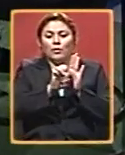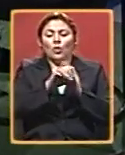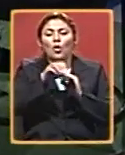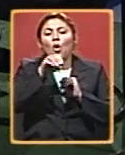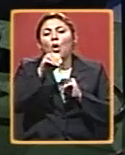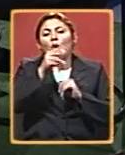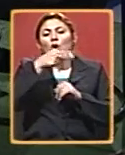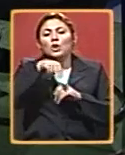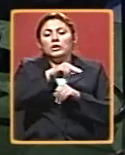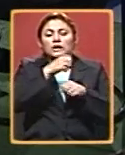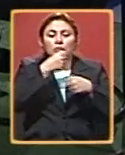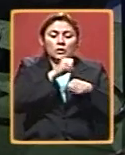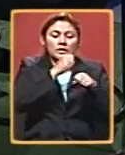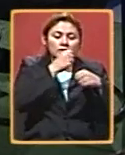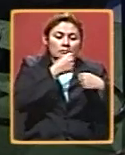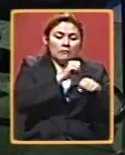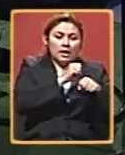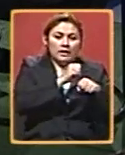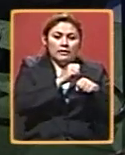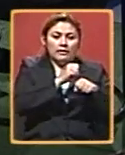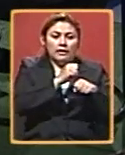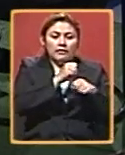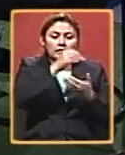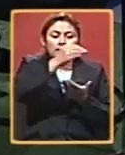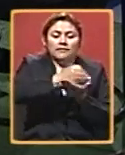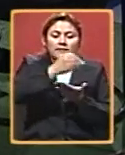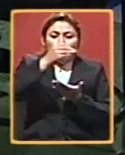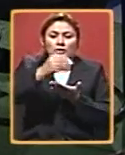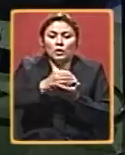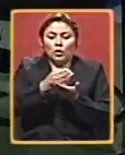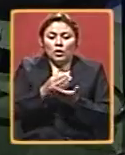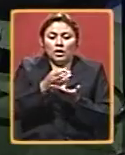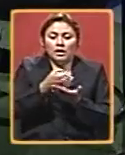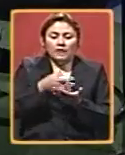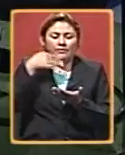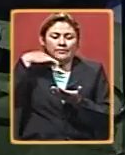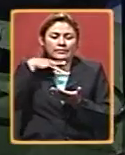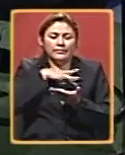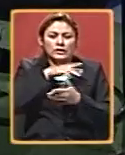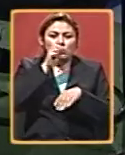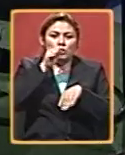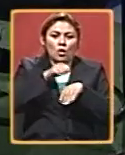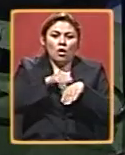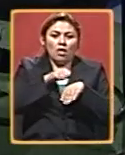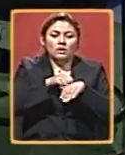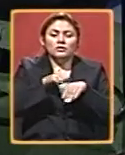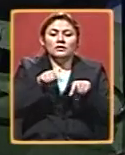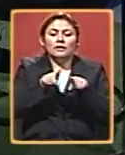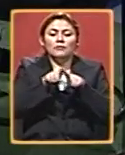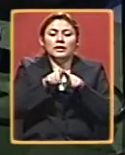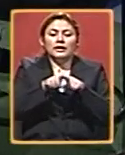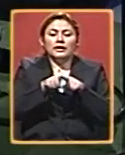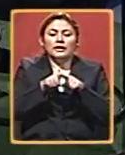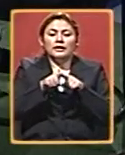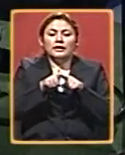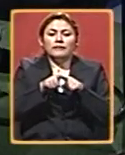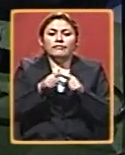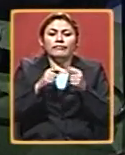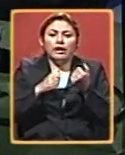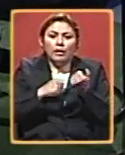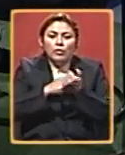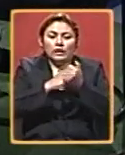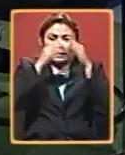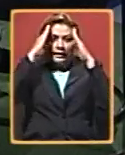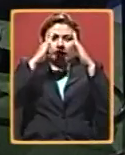como nuestras municipalidades que nos recogen los desechos sólidos y que también contribuyen a atender la salud de la población,